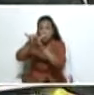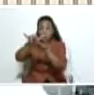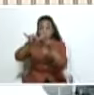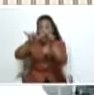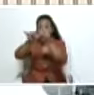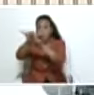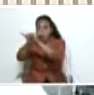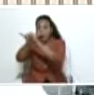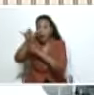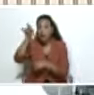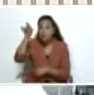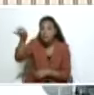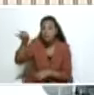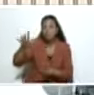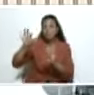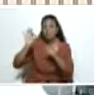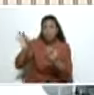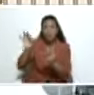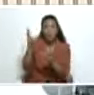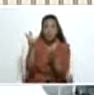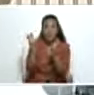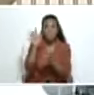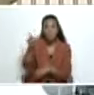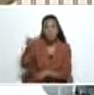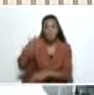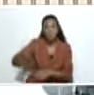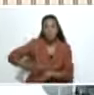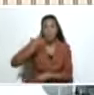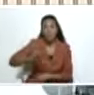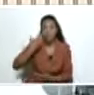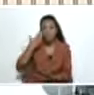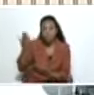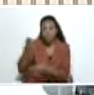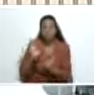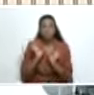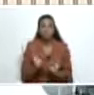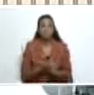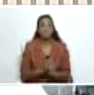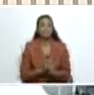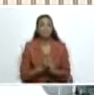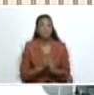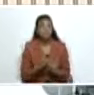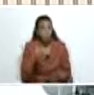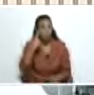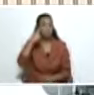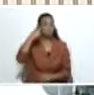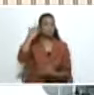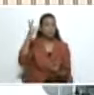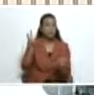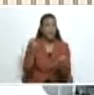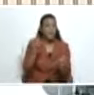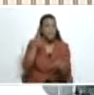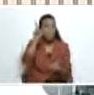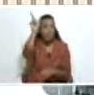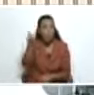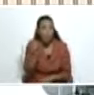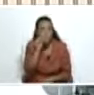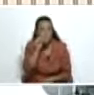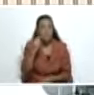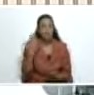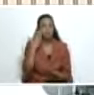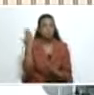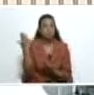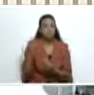lo que te dije. Sí. Que teníamos un tema pendiente, tenemos que hablarlo ahorita. Correcto. Cuando yo llegué me acordé, tengo un tema pendiente con Ceballos.